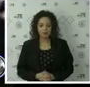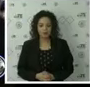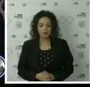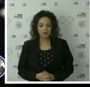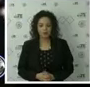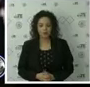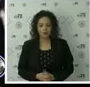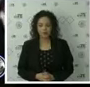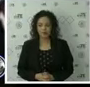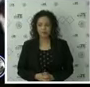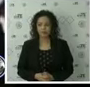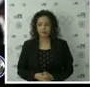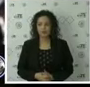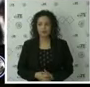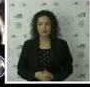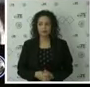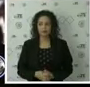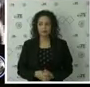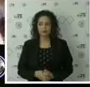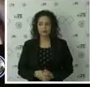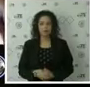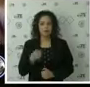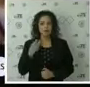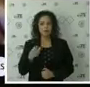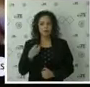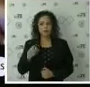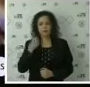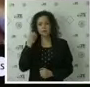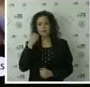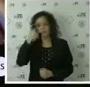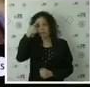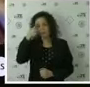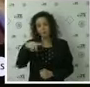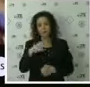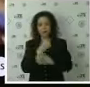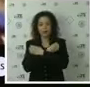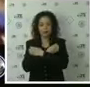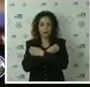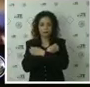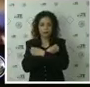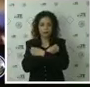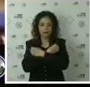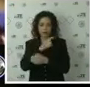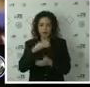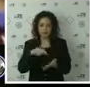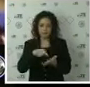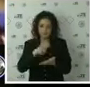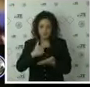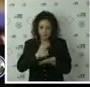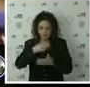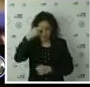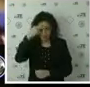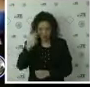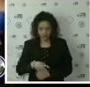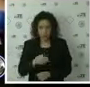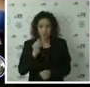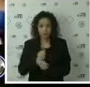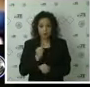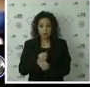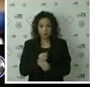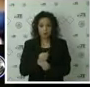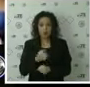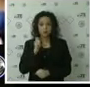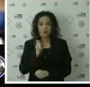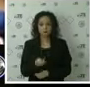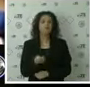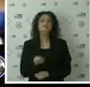e-conversatorio sobre educación, cultivando la democracia en la Ciudad de México. En esta ocasión, el tema a desarrollar será